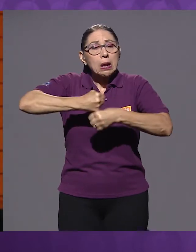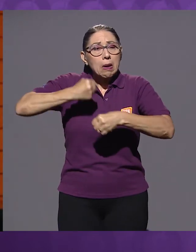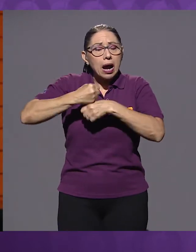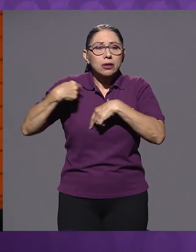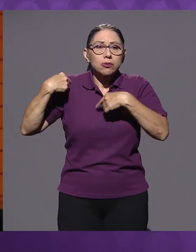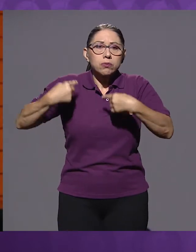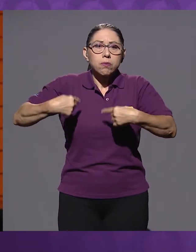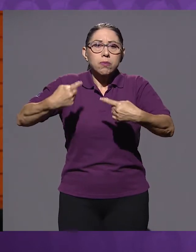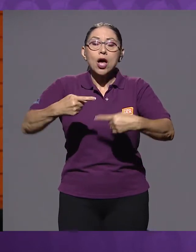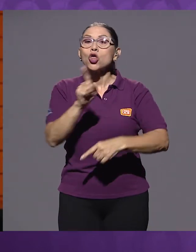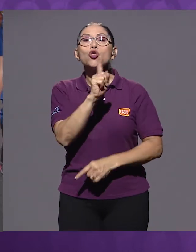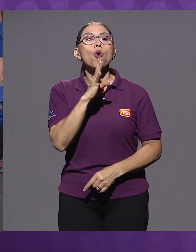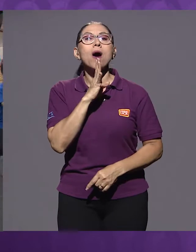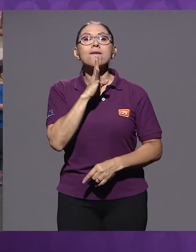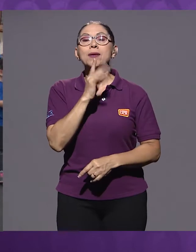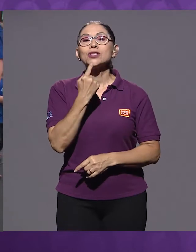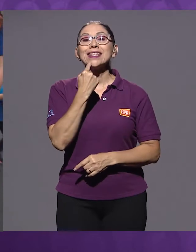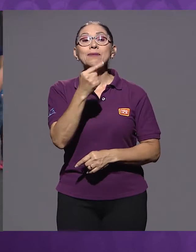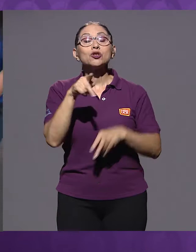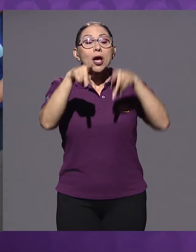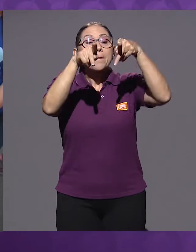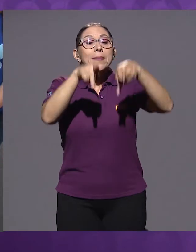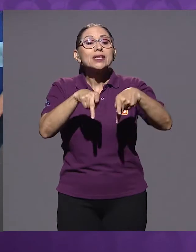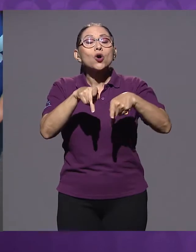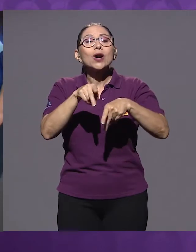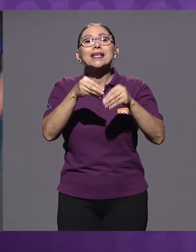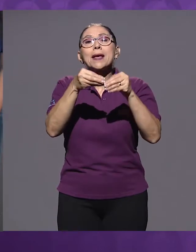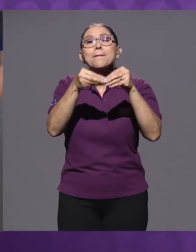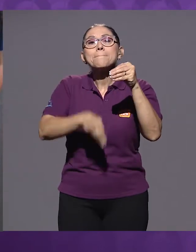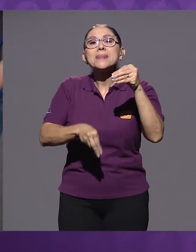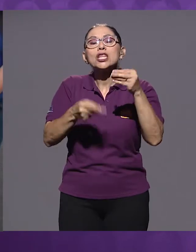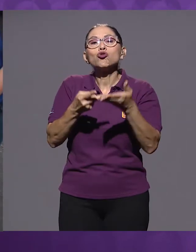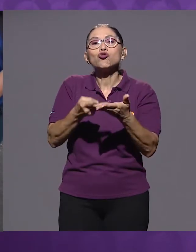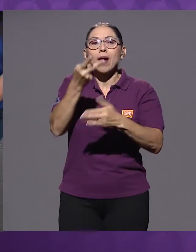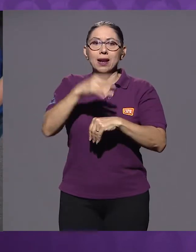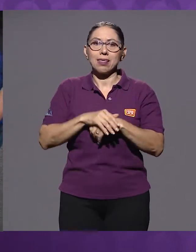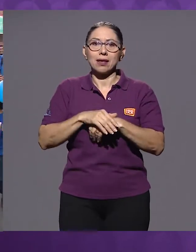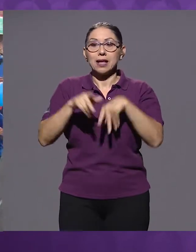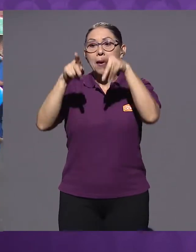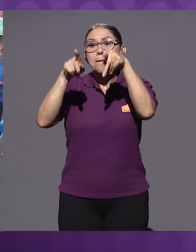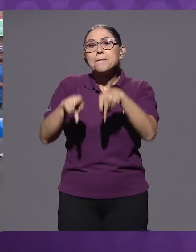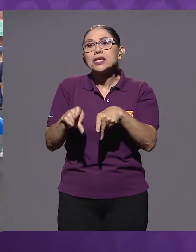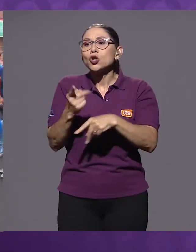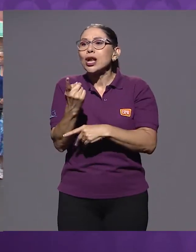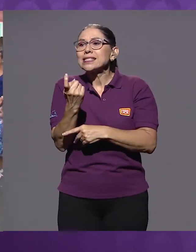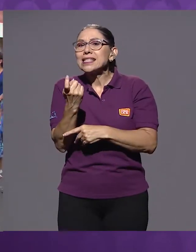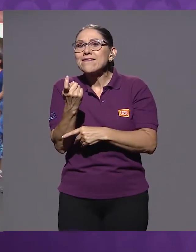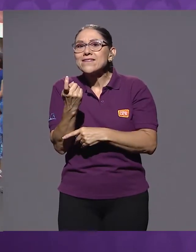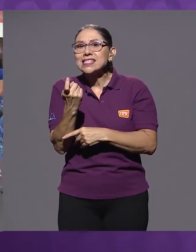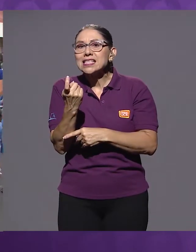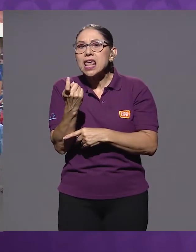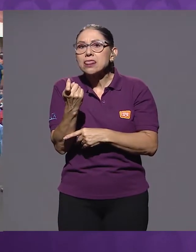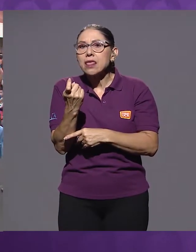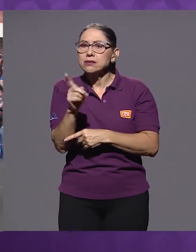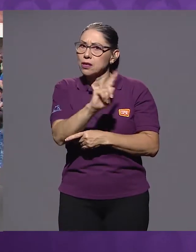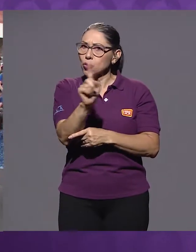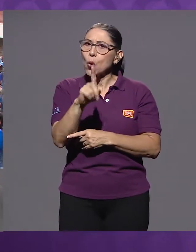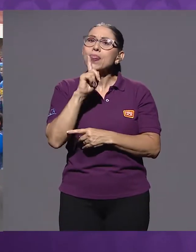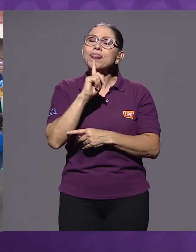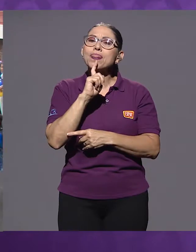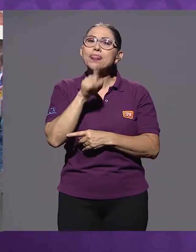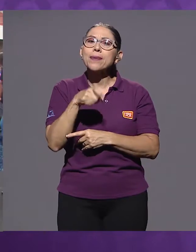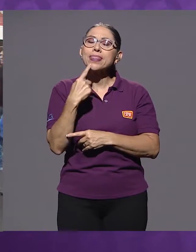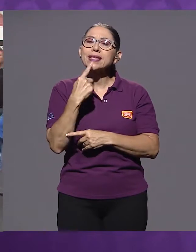no hablemos de personas minusválidas, personas deficientes, sino personas